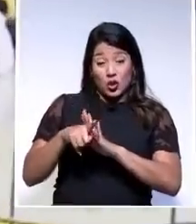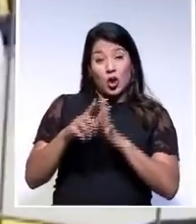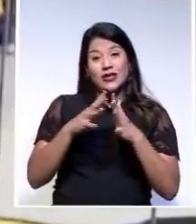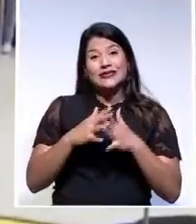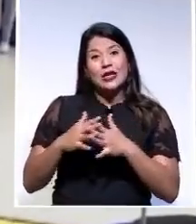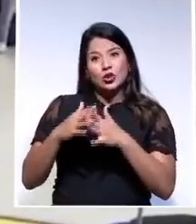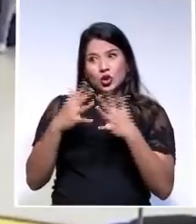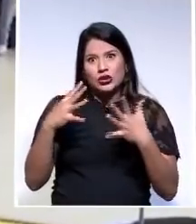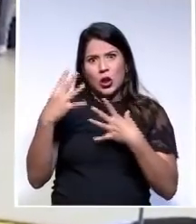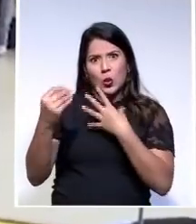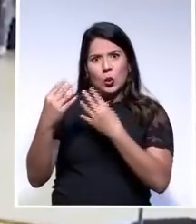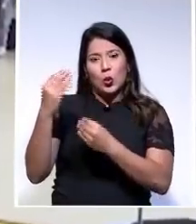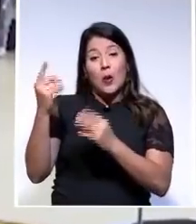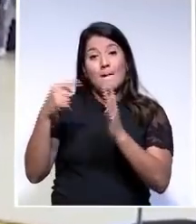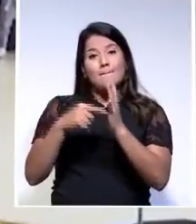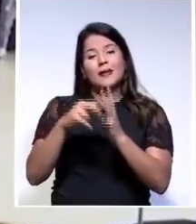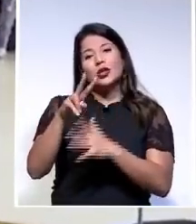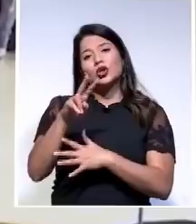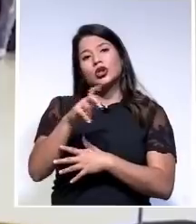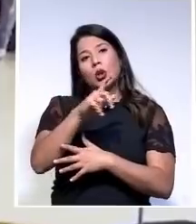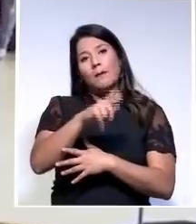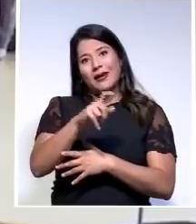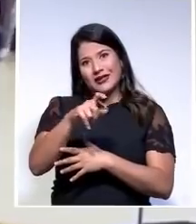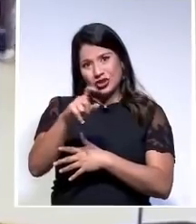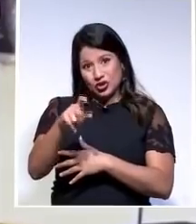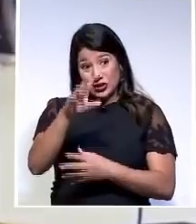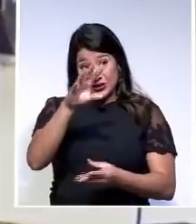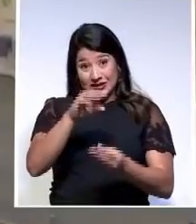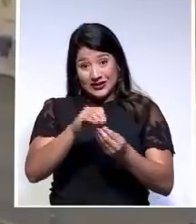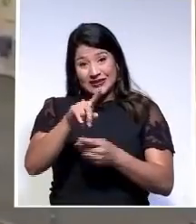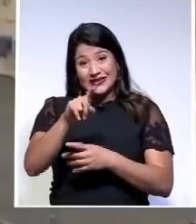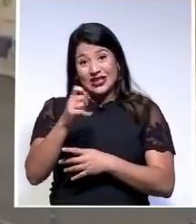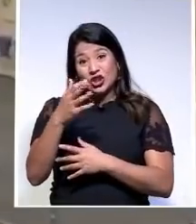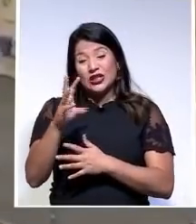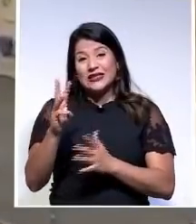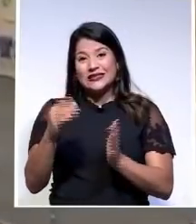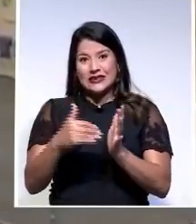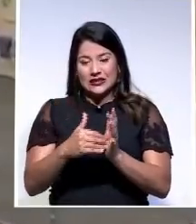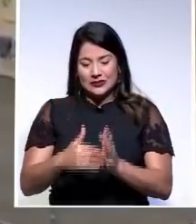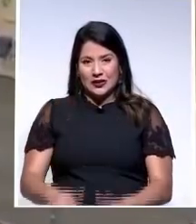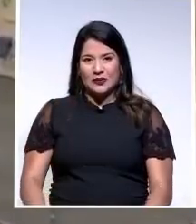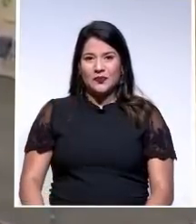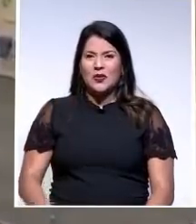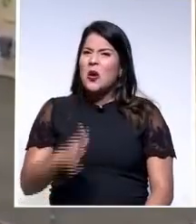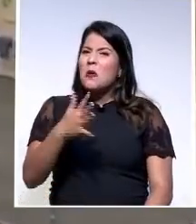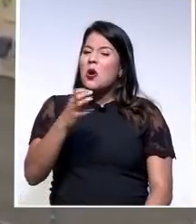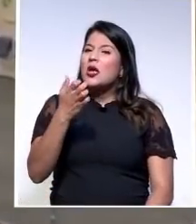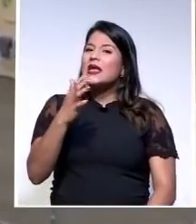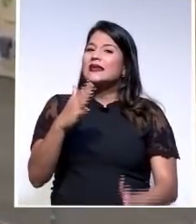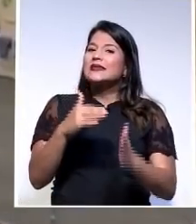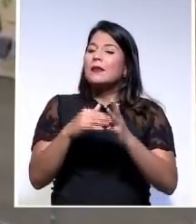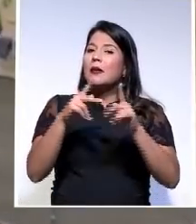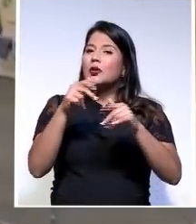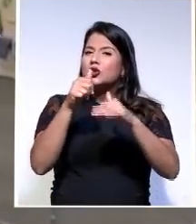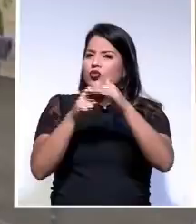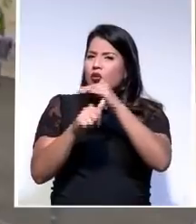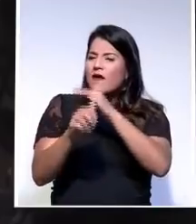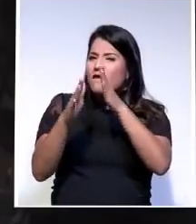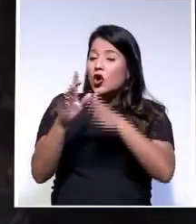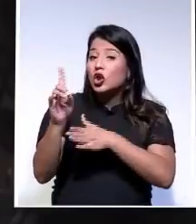de Afganistán a 1.200 personas, en total a 116.000. Unos 15.000 refugiados se encuentran en la